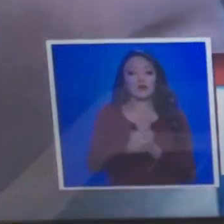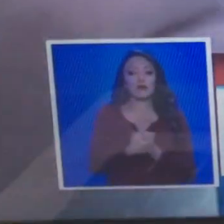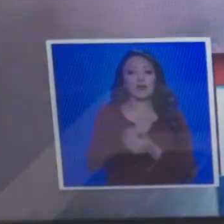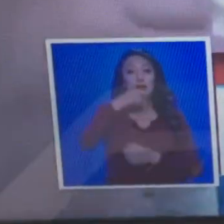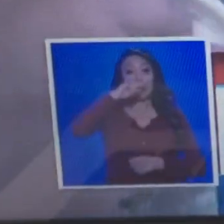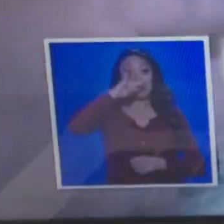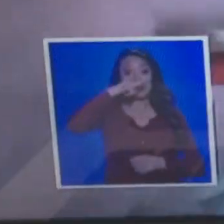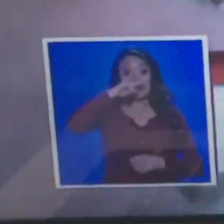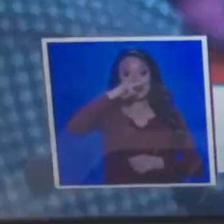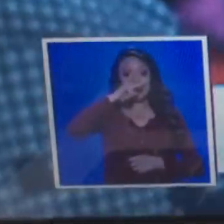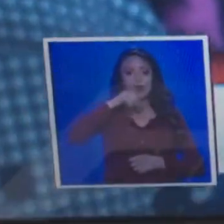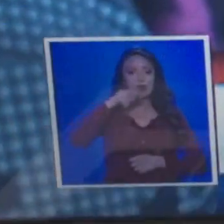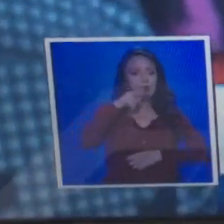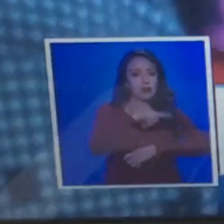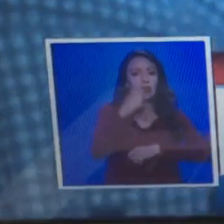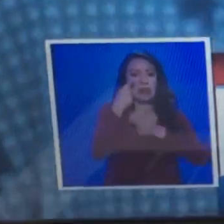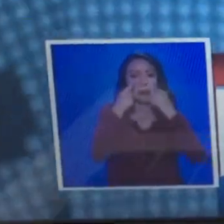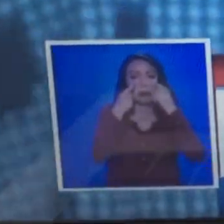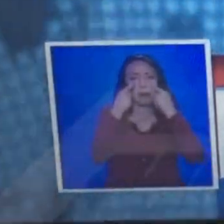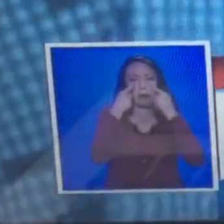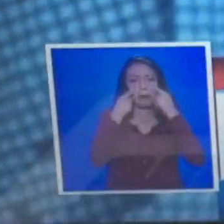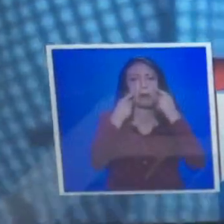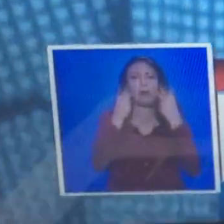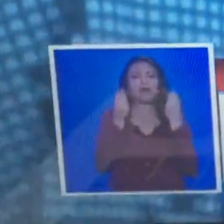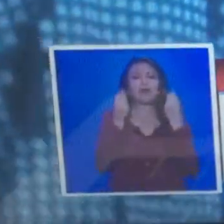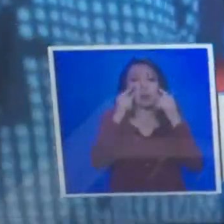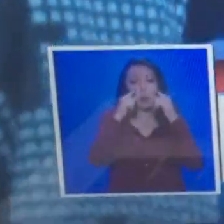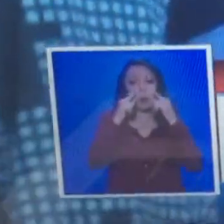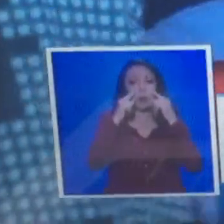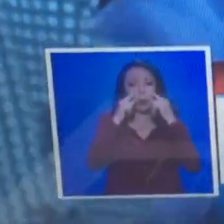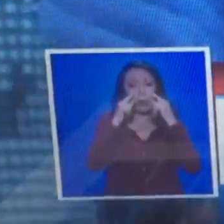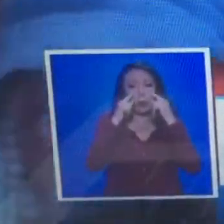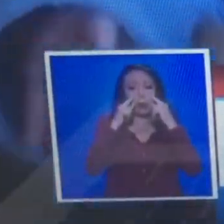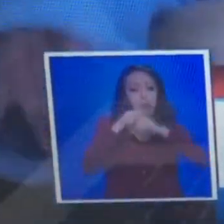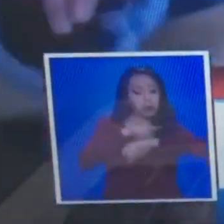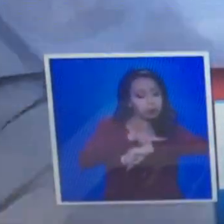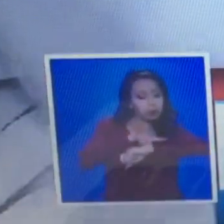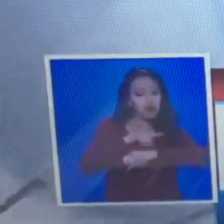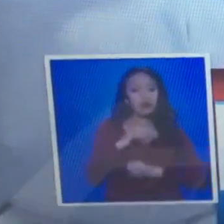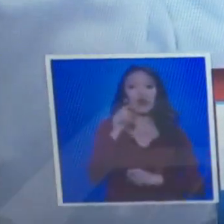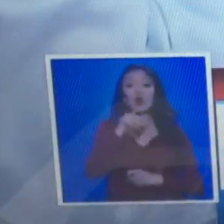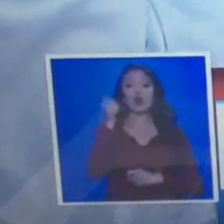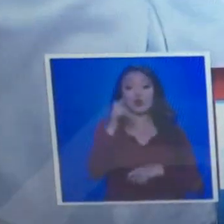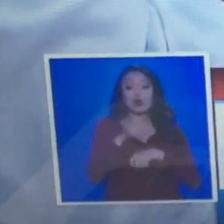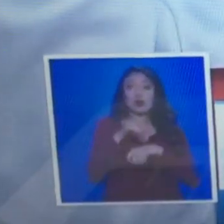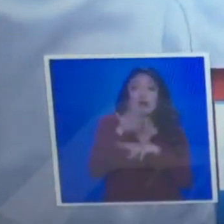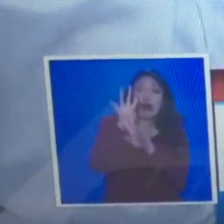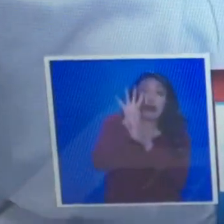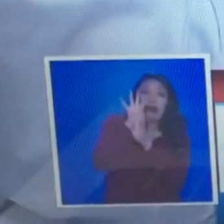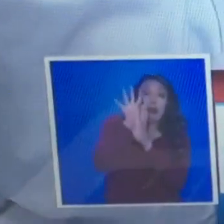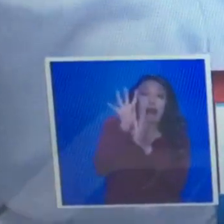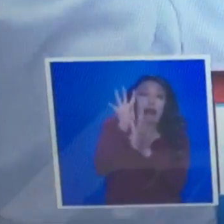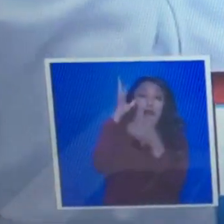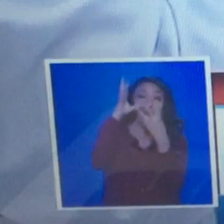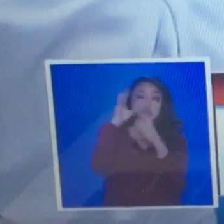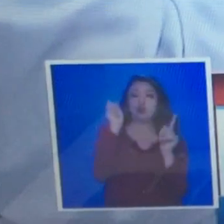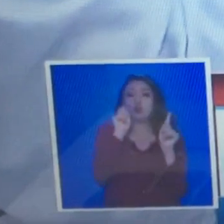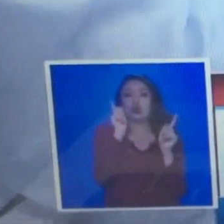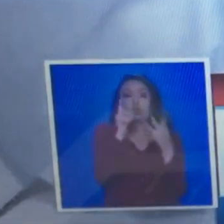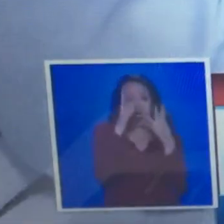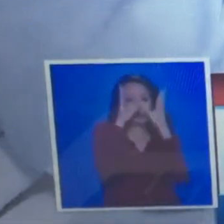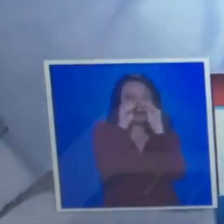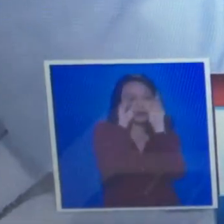niños comienzan a lagrimar mucho sus ojitos. Otro que tenga mucha sensibilidad a la luz, siempre quiera estar cerradito sus